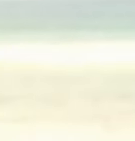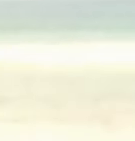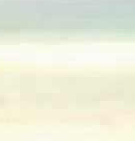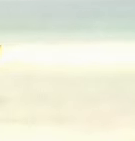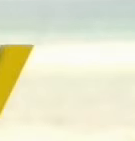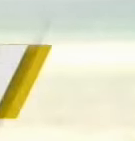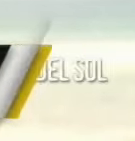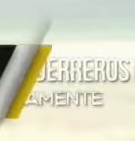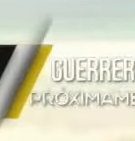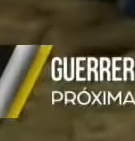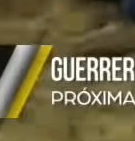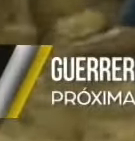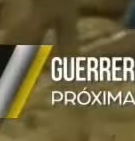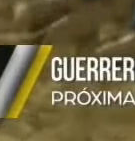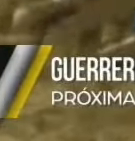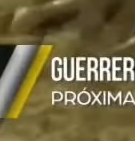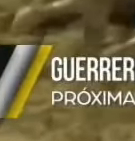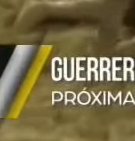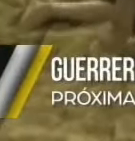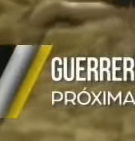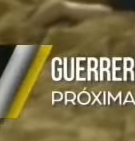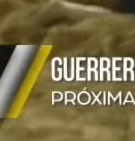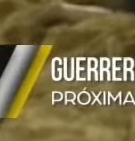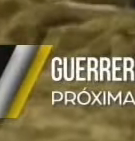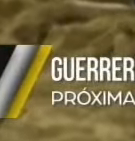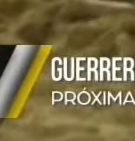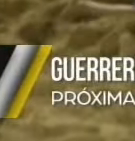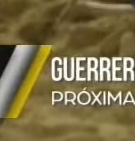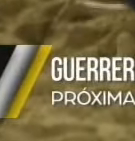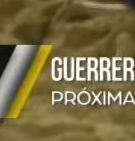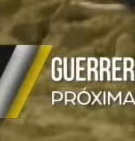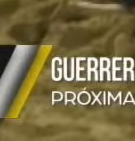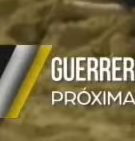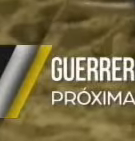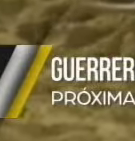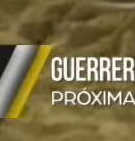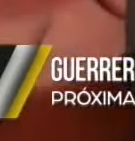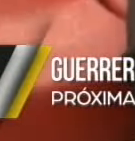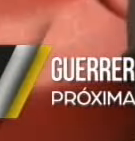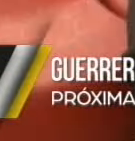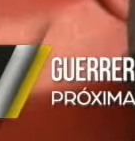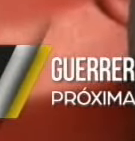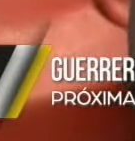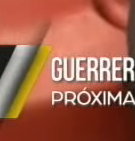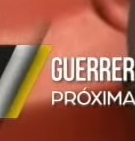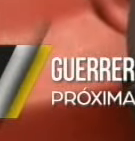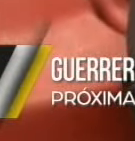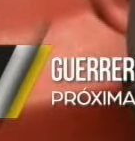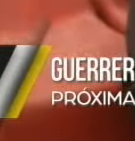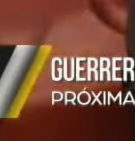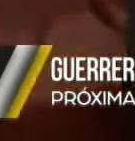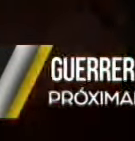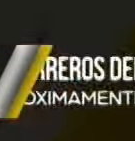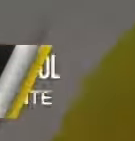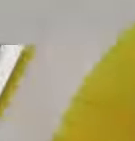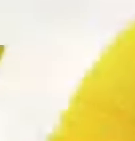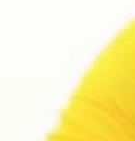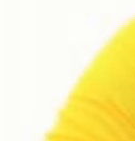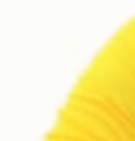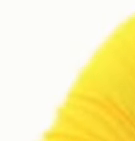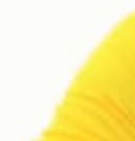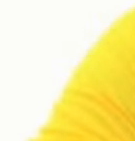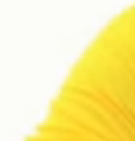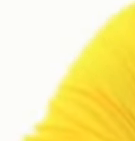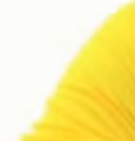somos jugadores, gente humilde. Hasta cumplir el sueño mundial. piel del Ecuador, la piel de nuestro país.